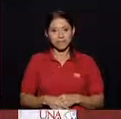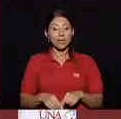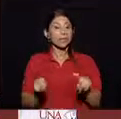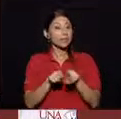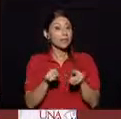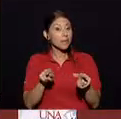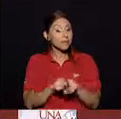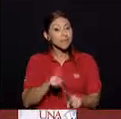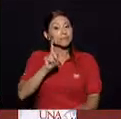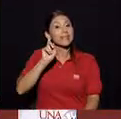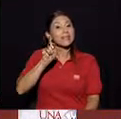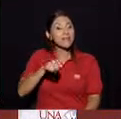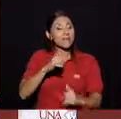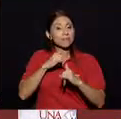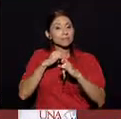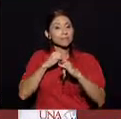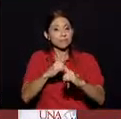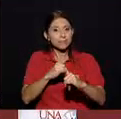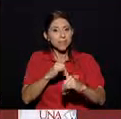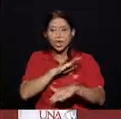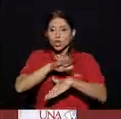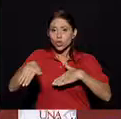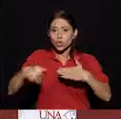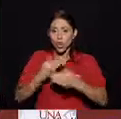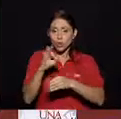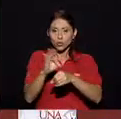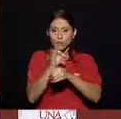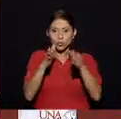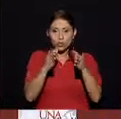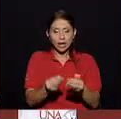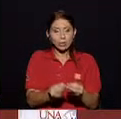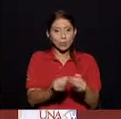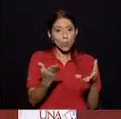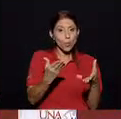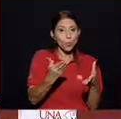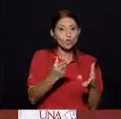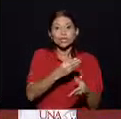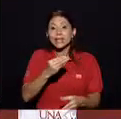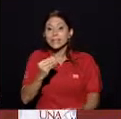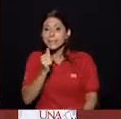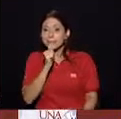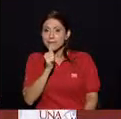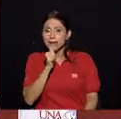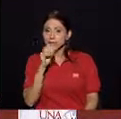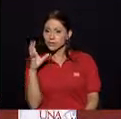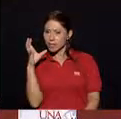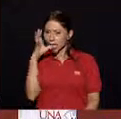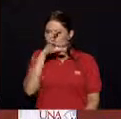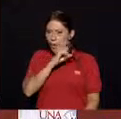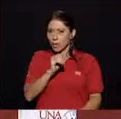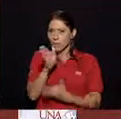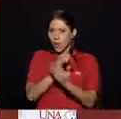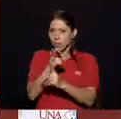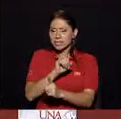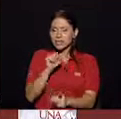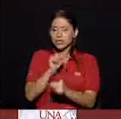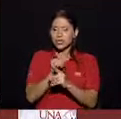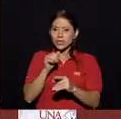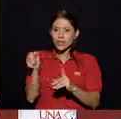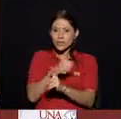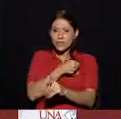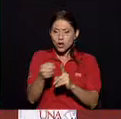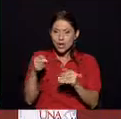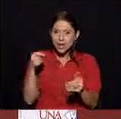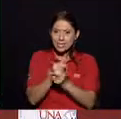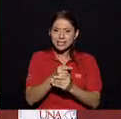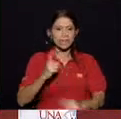prevención. Las academias de crianza es una oportunidad importantísima que está dando y brindando ahora el patronato. Y podría ser esa